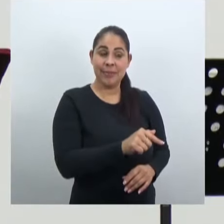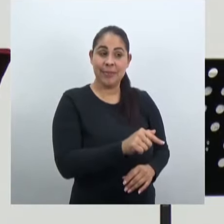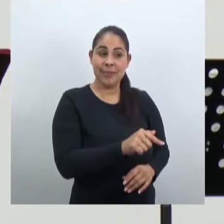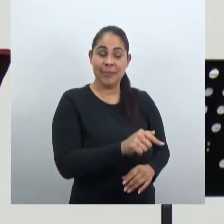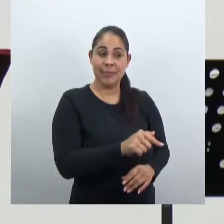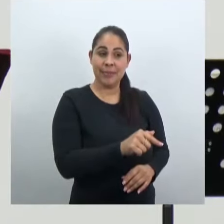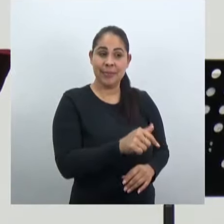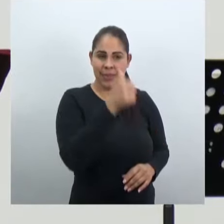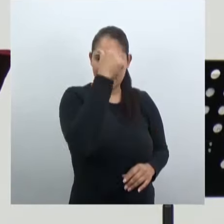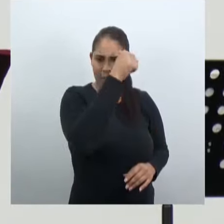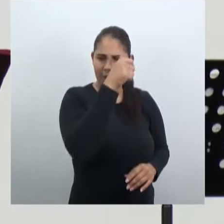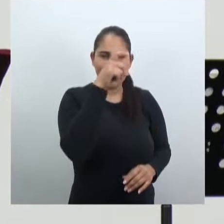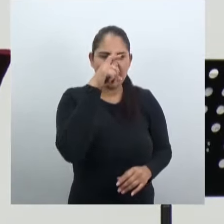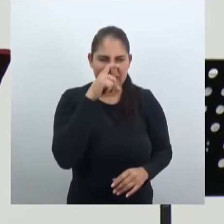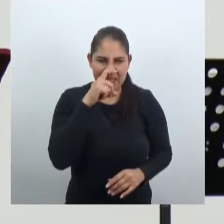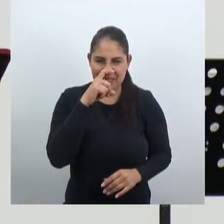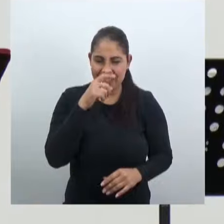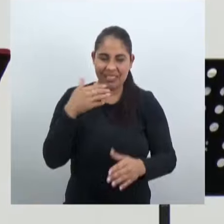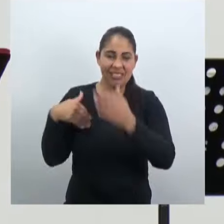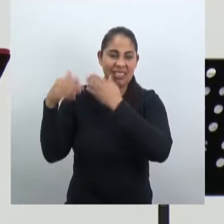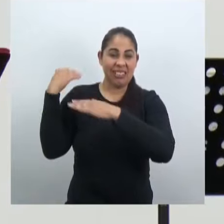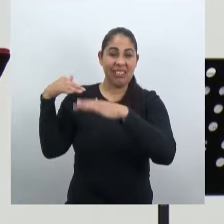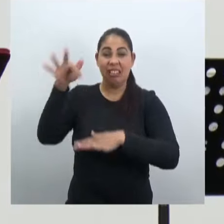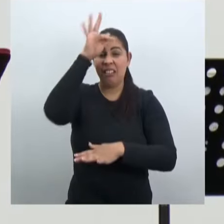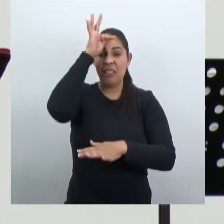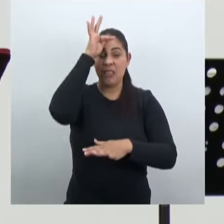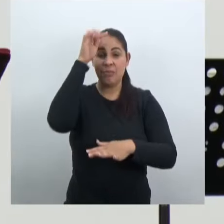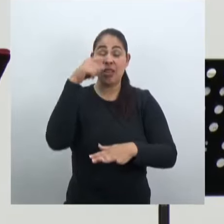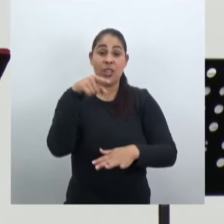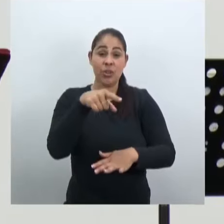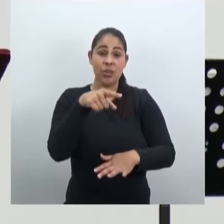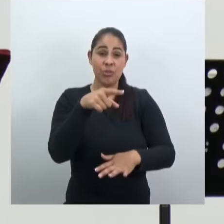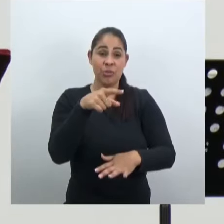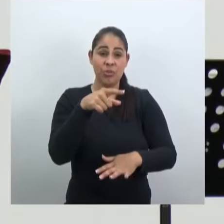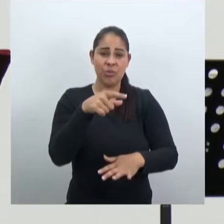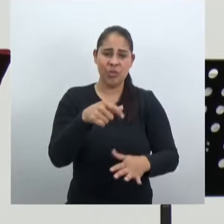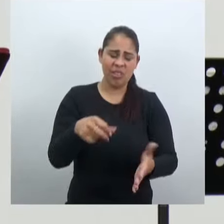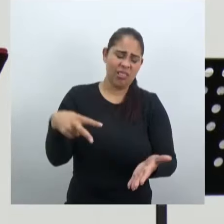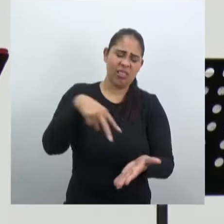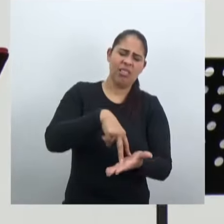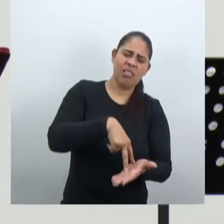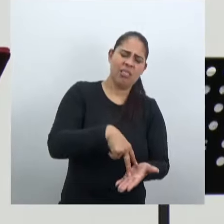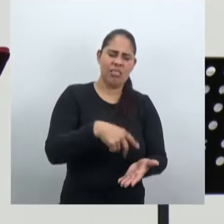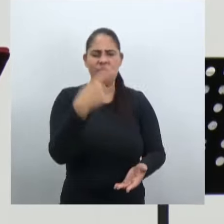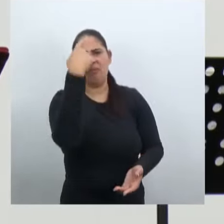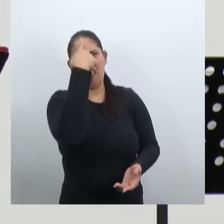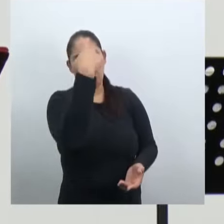¿Os acordáis antiguamente los domingos cuando te levantabas con la resaca? Ay, yo nunca más bebo.